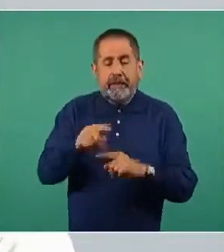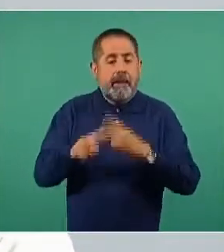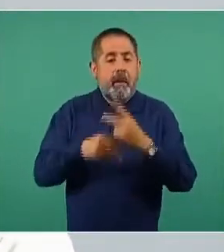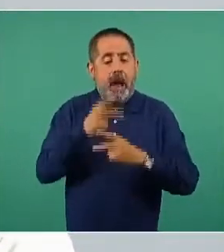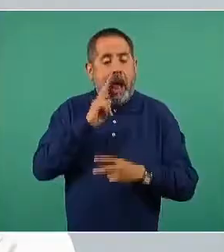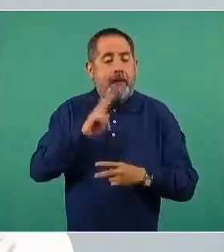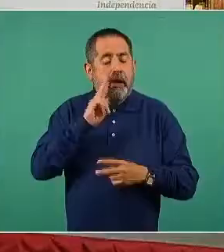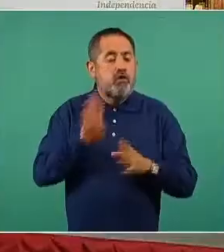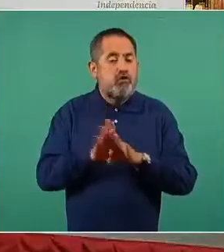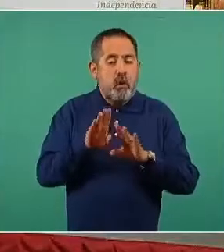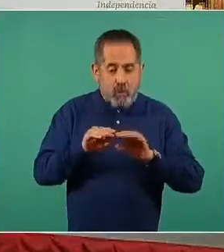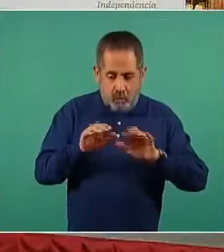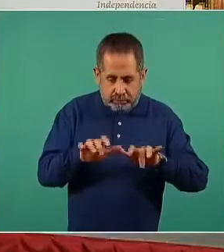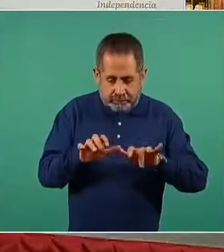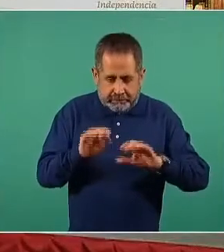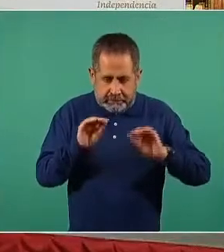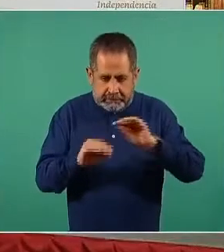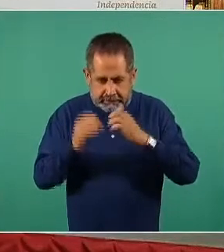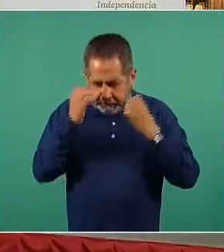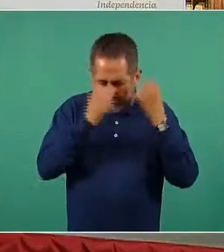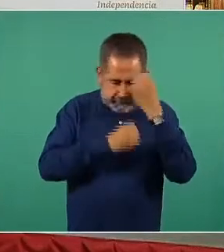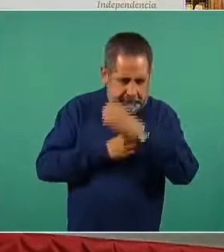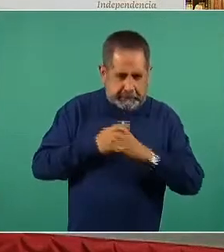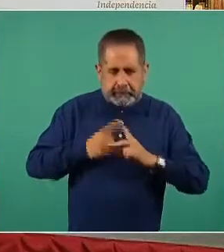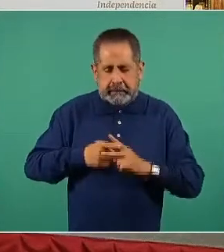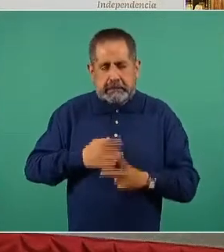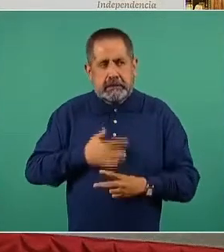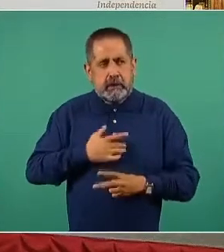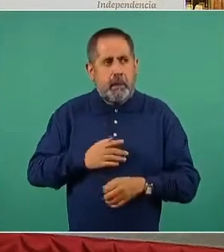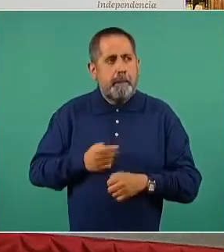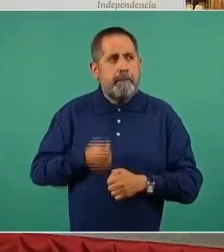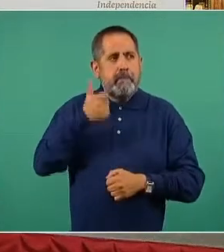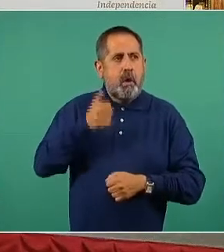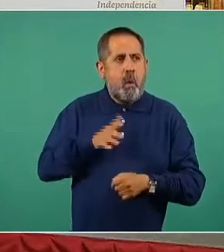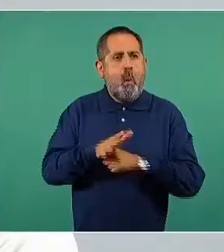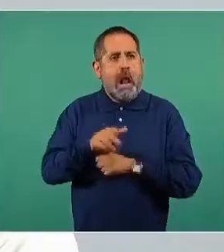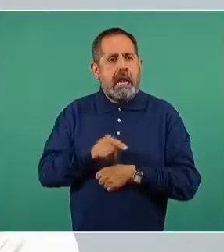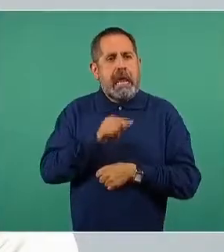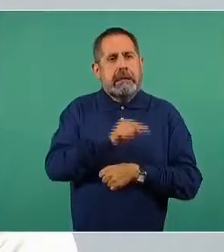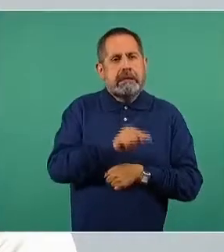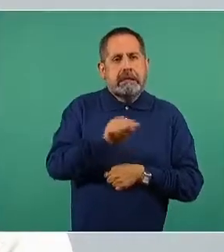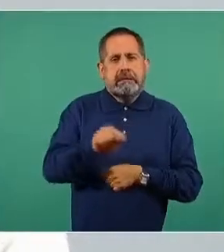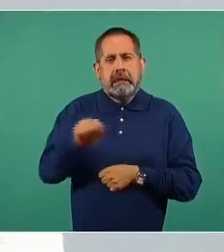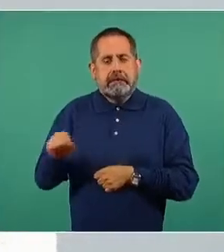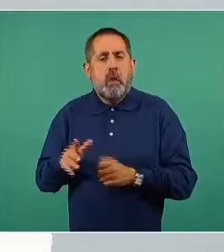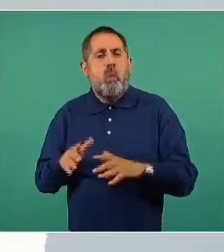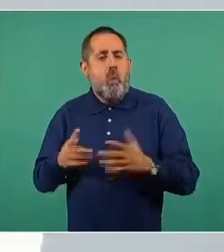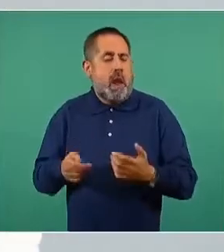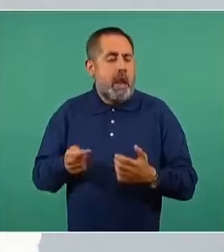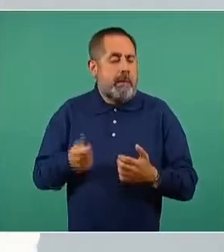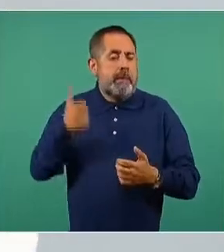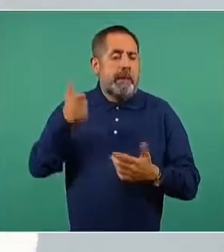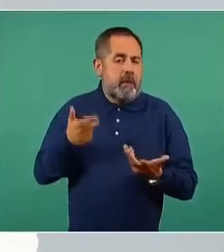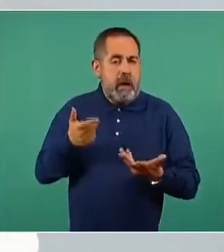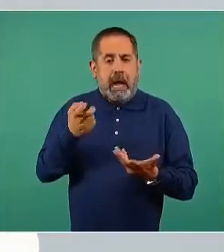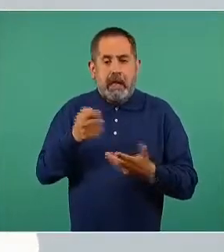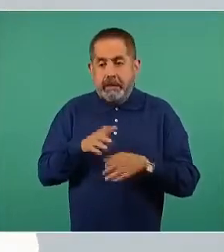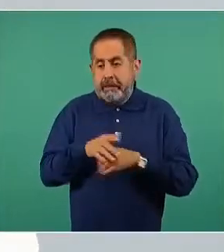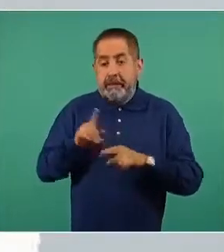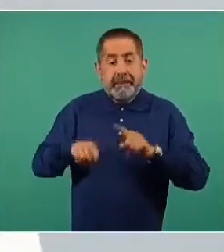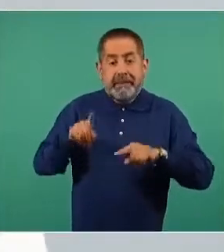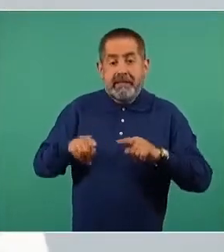ir revisando y priorizando a las personas cuya